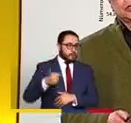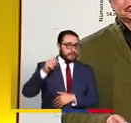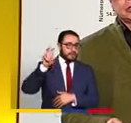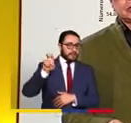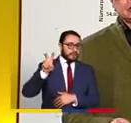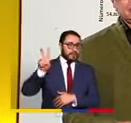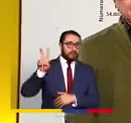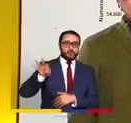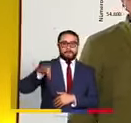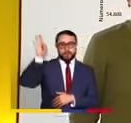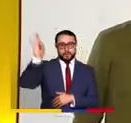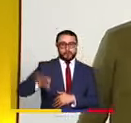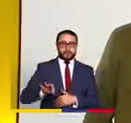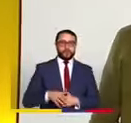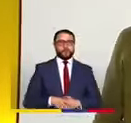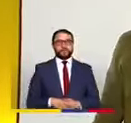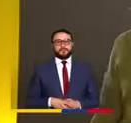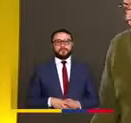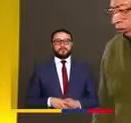12,72%.